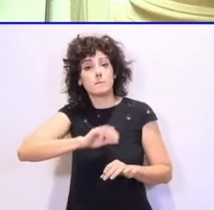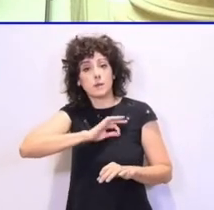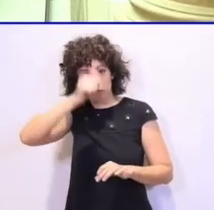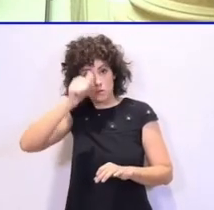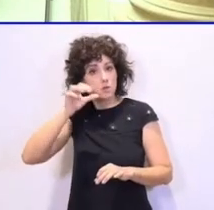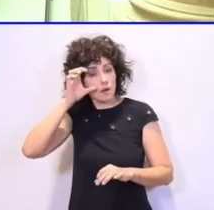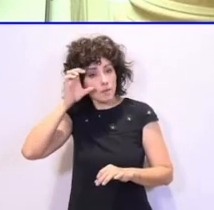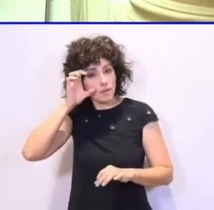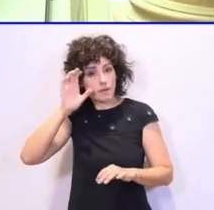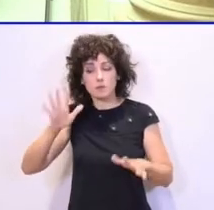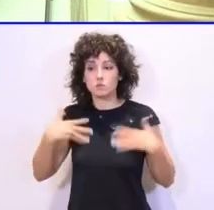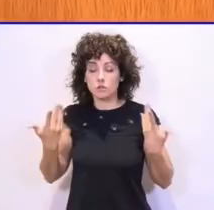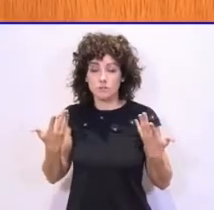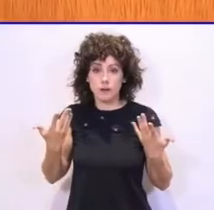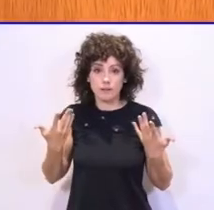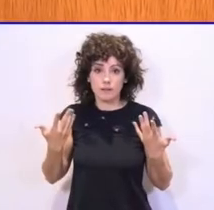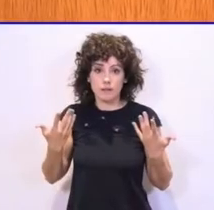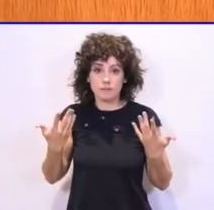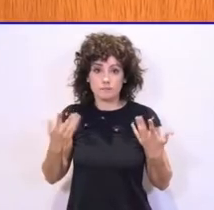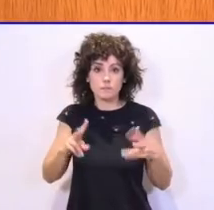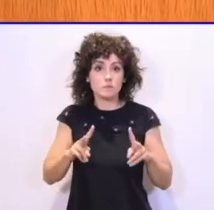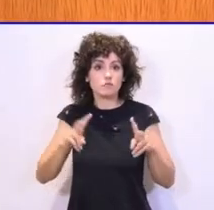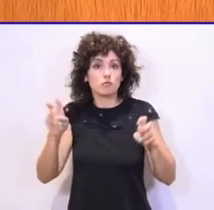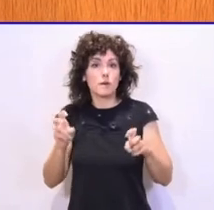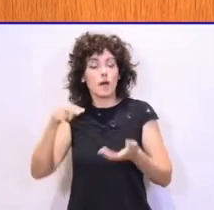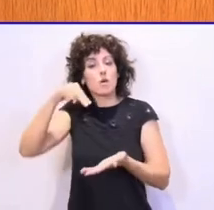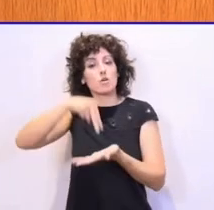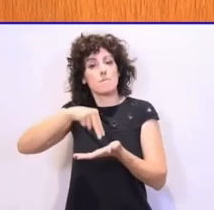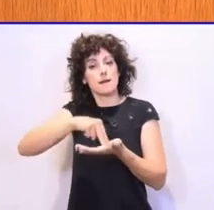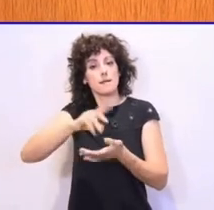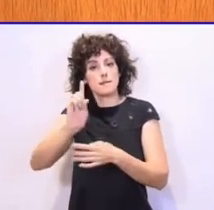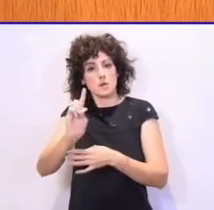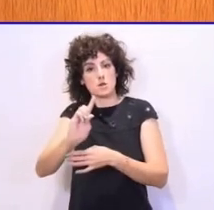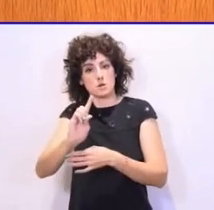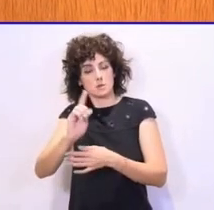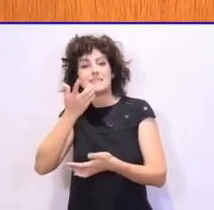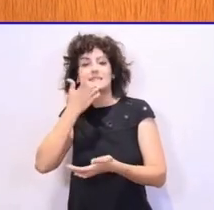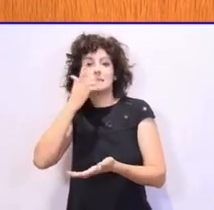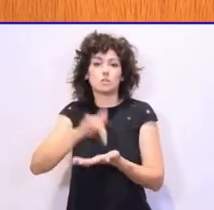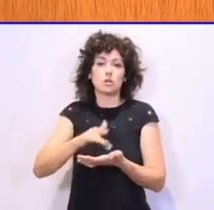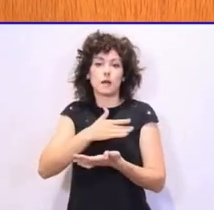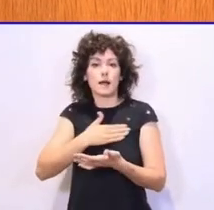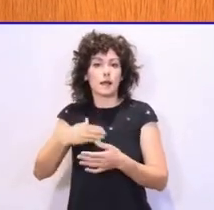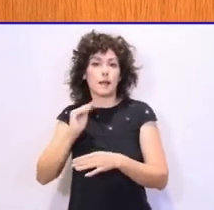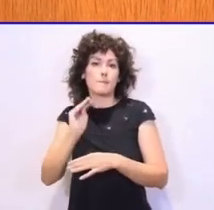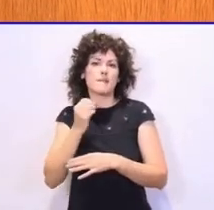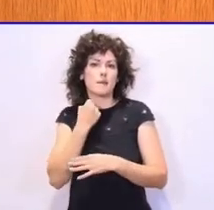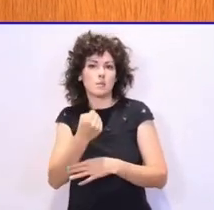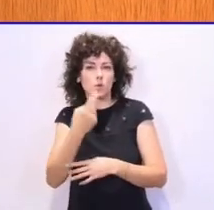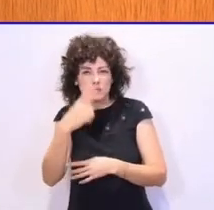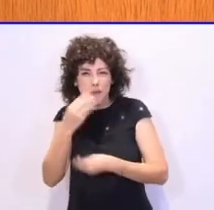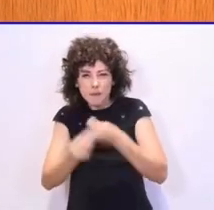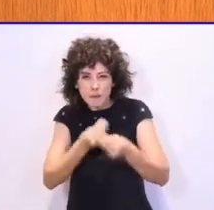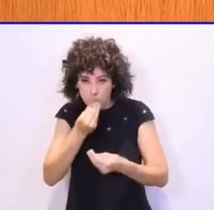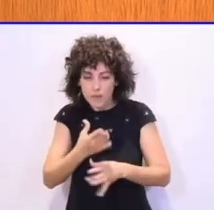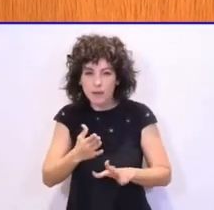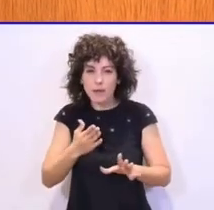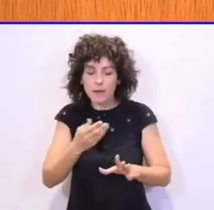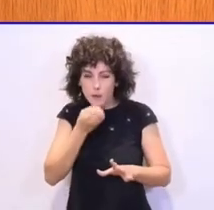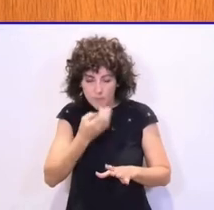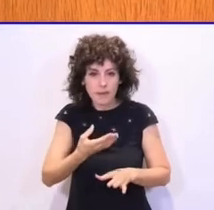que no nos sorprenda con una nueva comparecencia cada vez que quiera pedir el apoyo sabe lo que está bien hacer